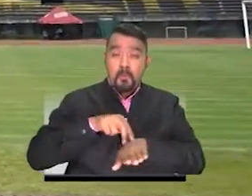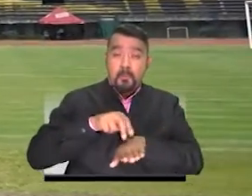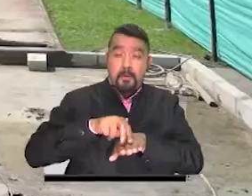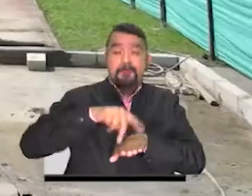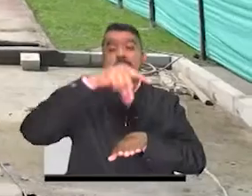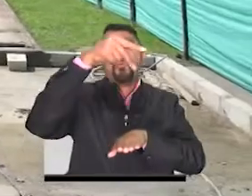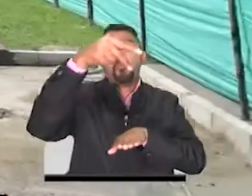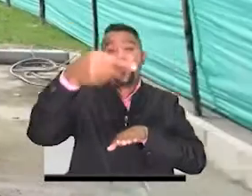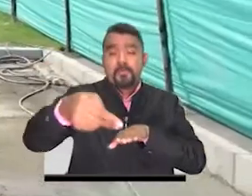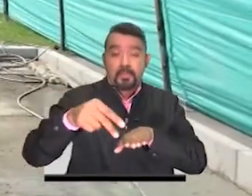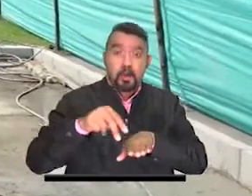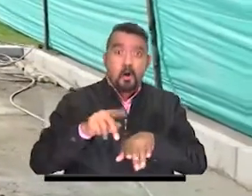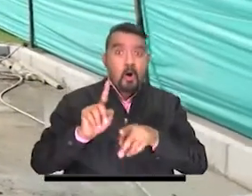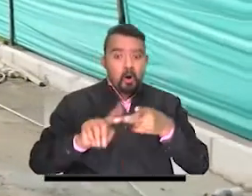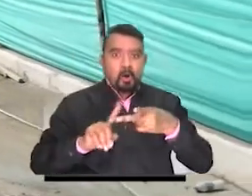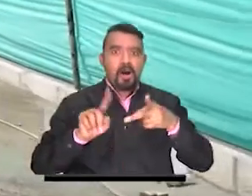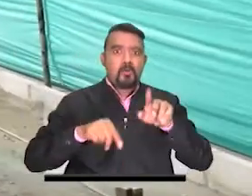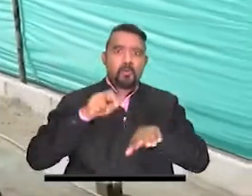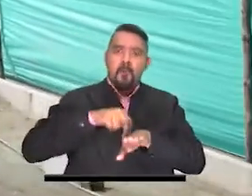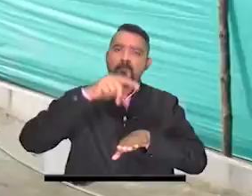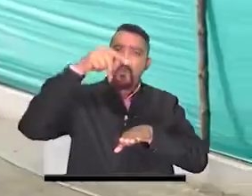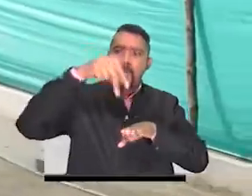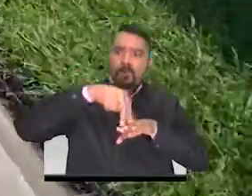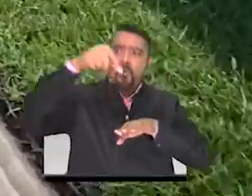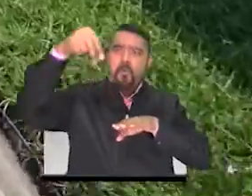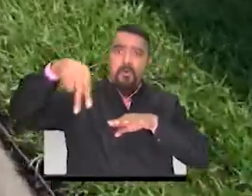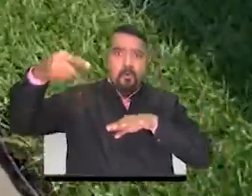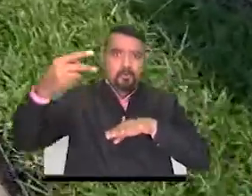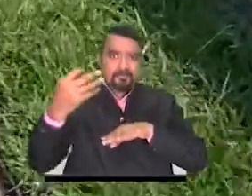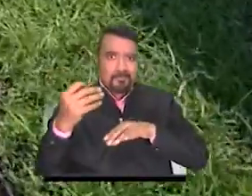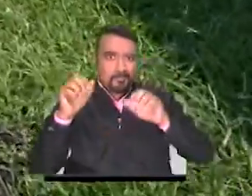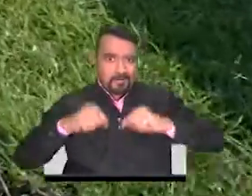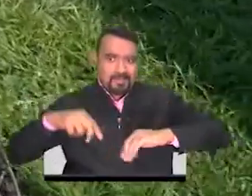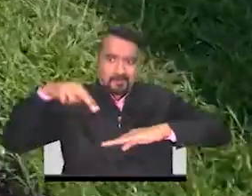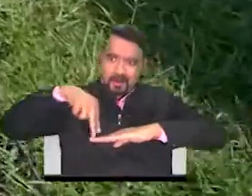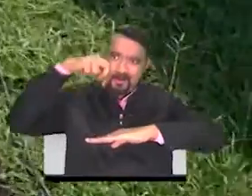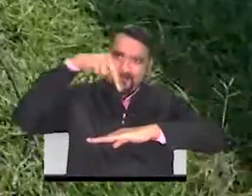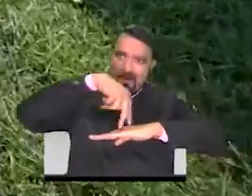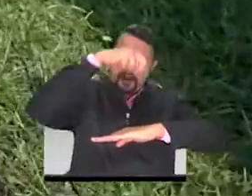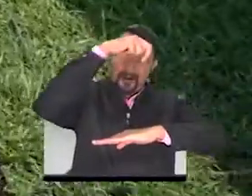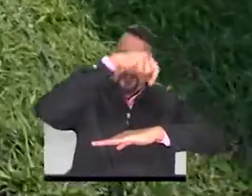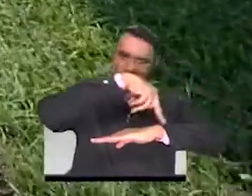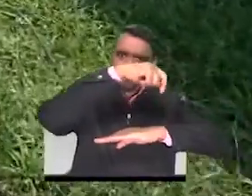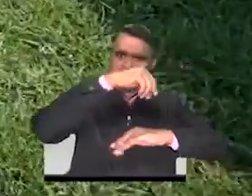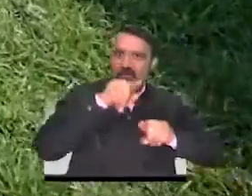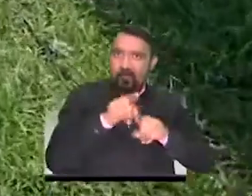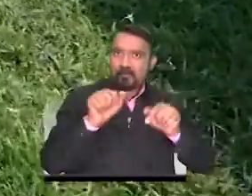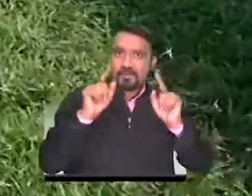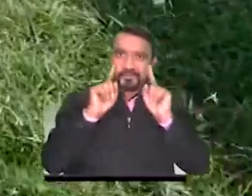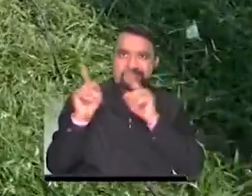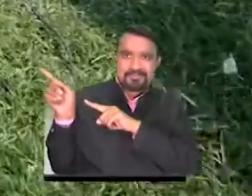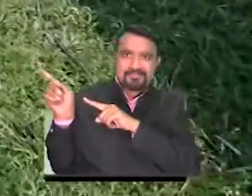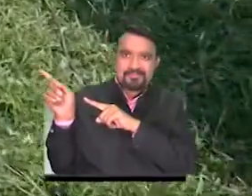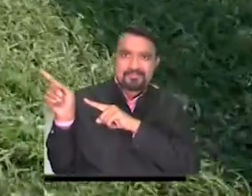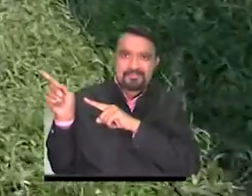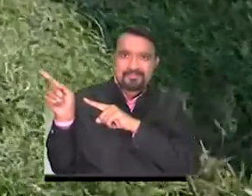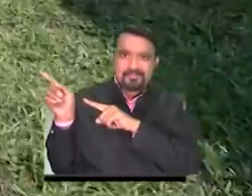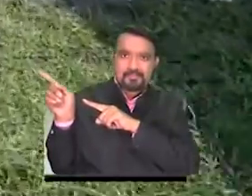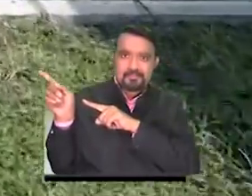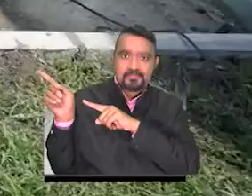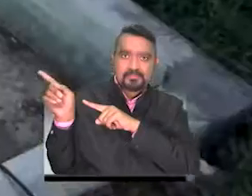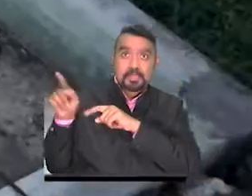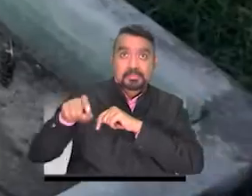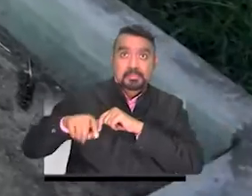triple. En el Estadio Metropolitano Ciudad de Itagüí estamos adecuando este escenario para que los deportistas se